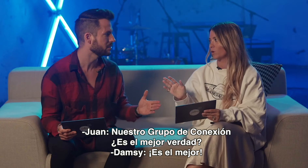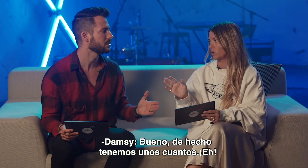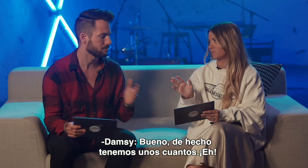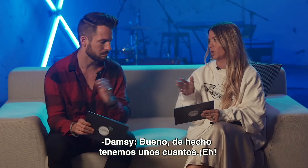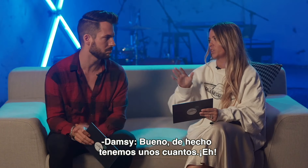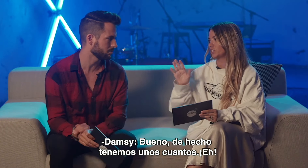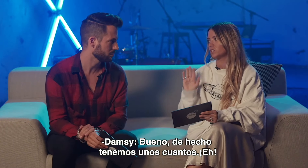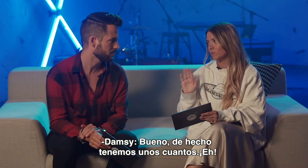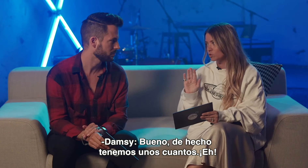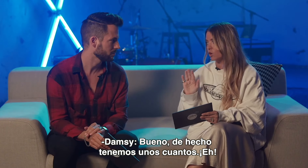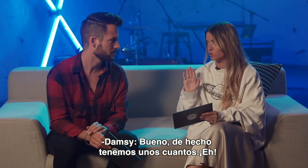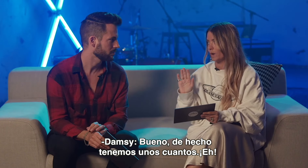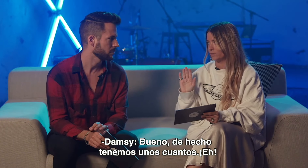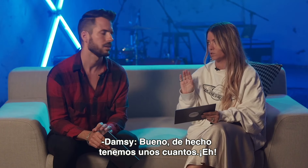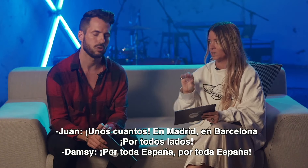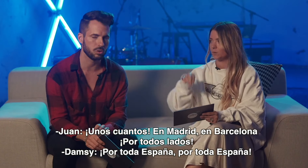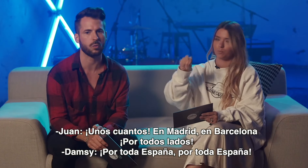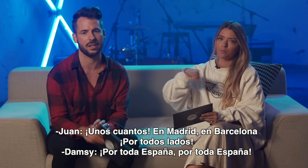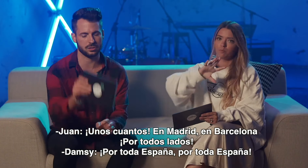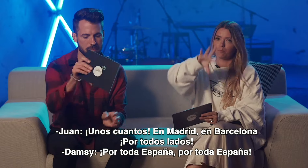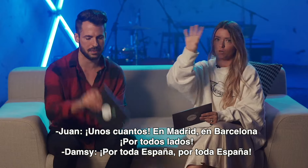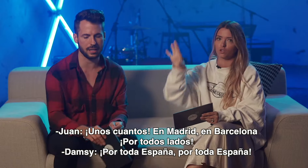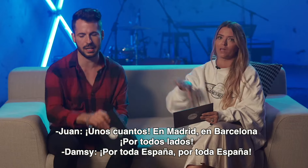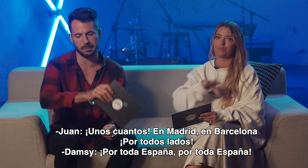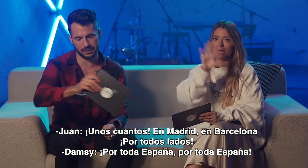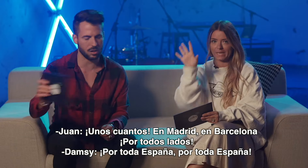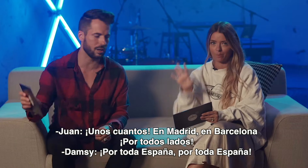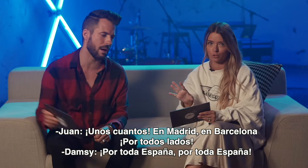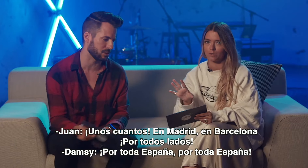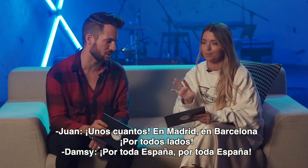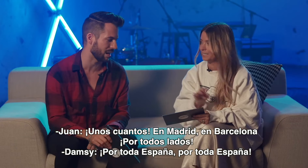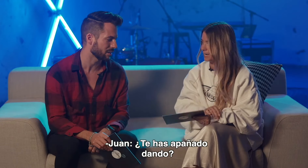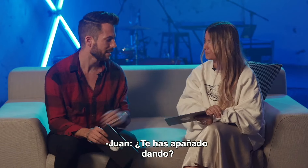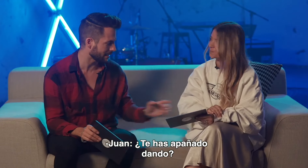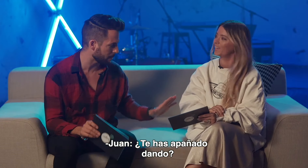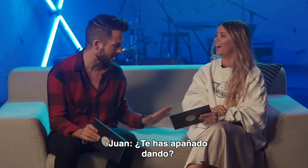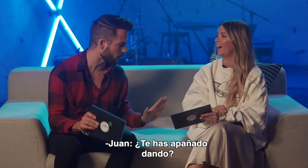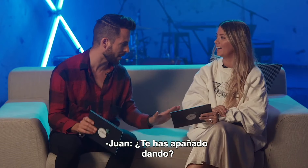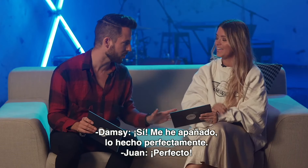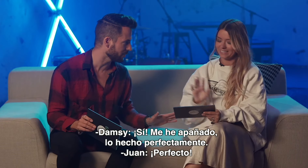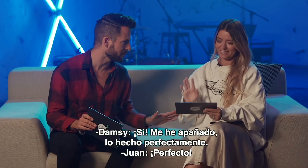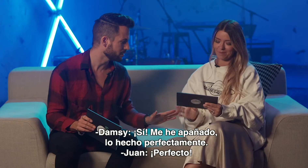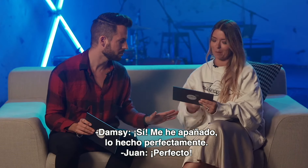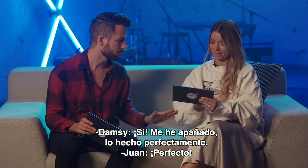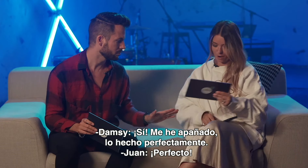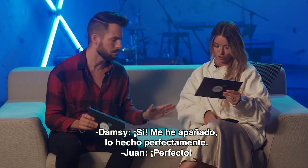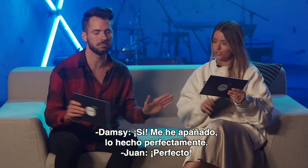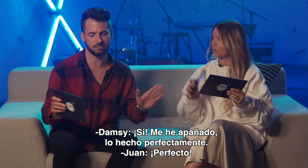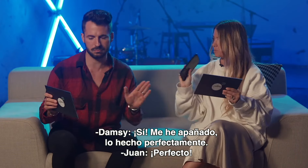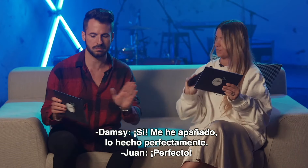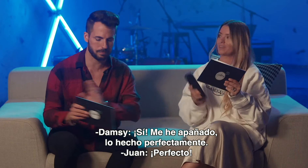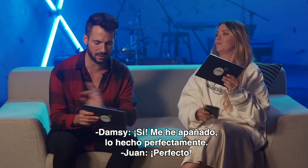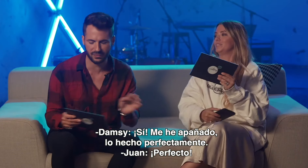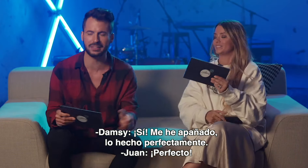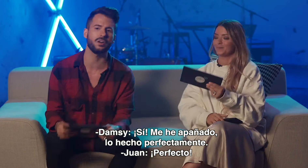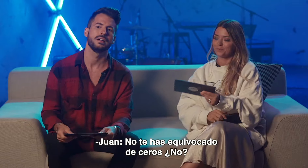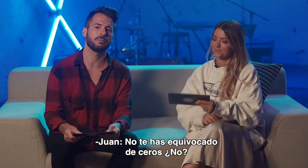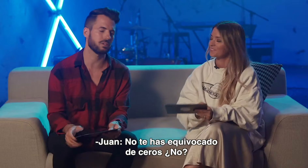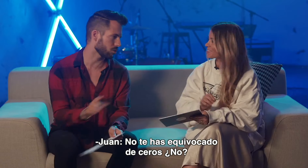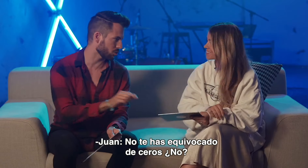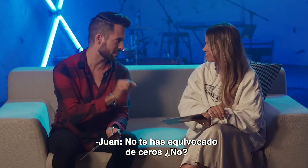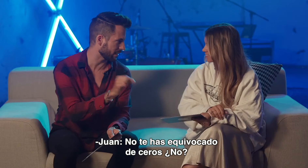el mejor. Bueno, de hecho, tenemos unos cuantos, ¿eh? Unos cuantos, en Madrid, por toda España, en Barcelona, por toda España. ¿Te has apañado dando? Sí, me he apañado, lo he hecho perfectamente.